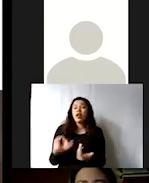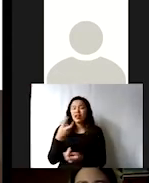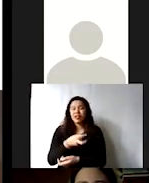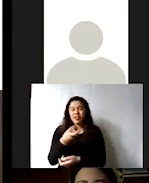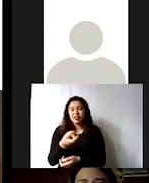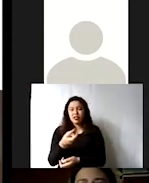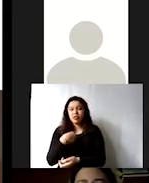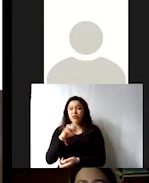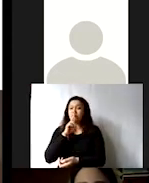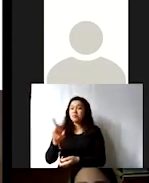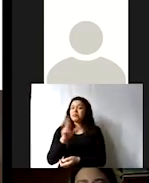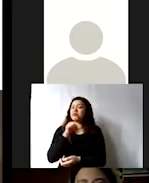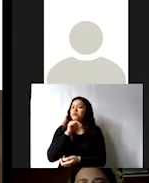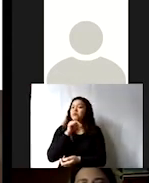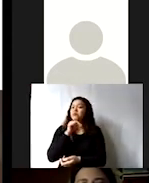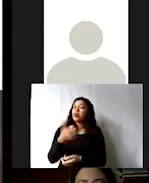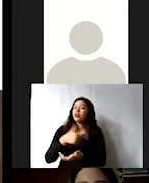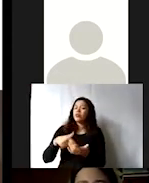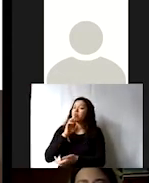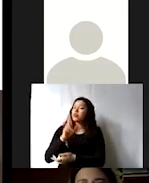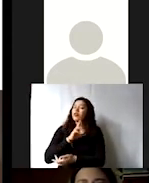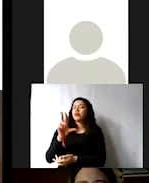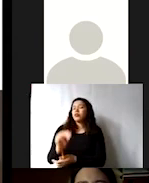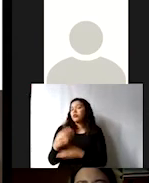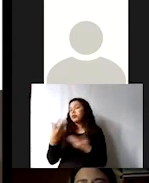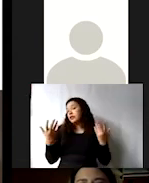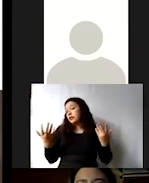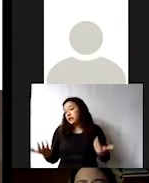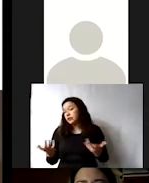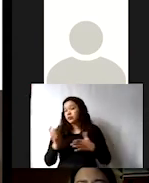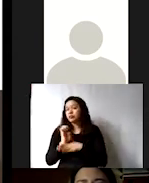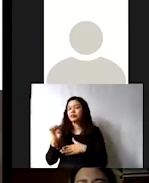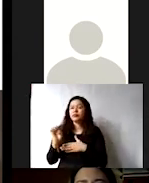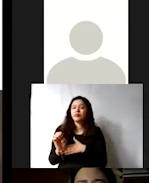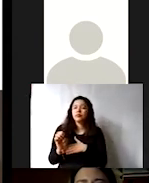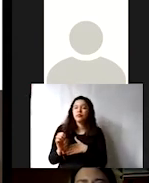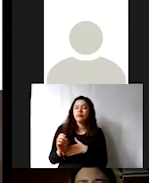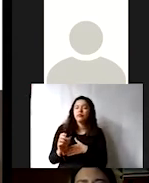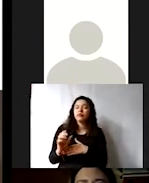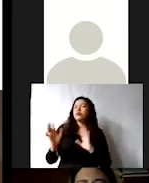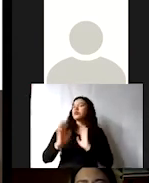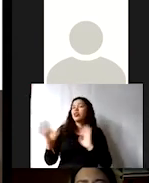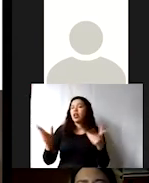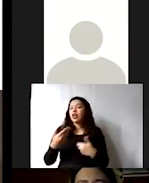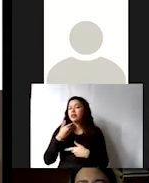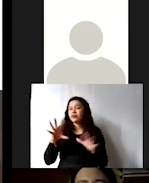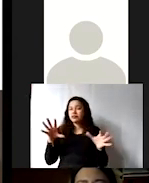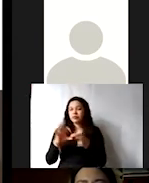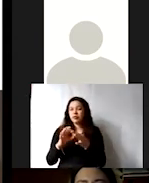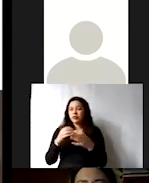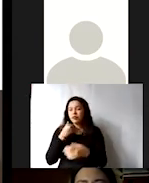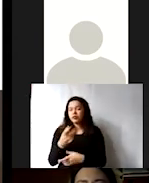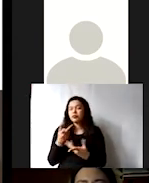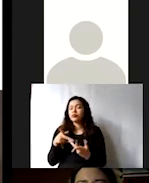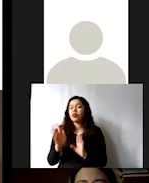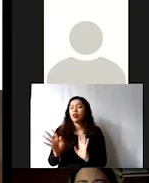estés reportando a algún otro lado. Entonces, que quiero amarrar eso, ¿no? Pero pues definitivamente